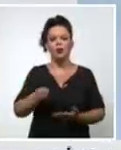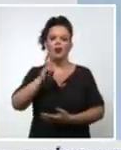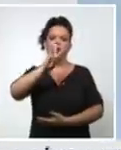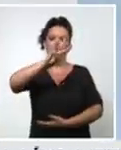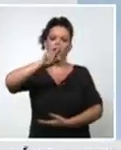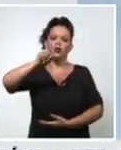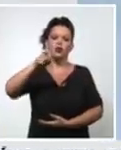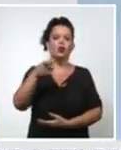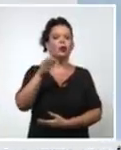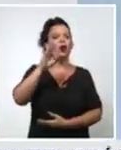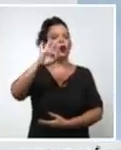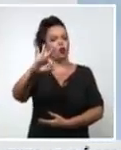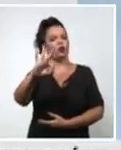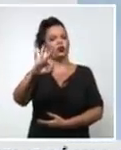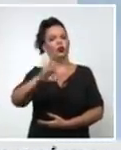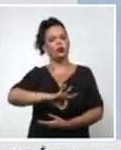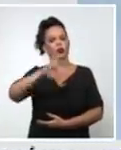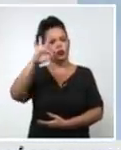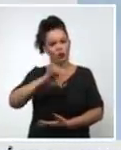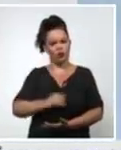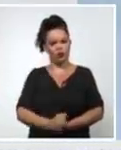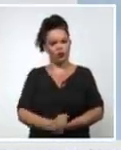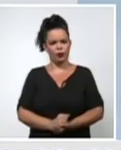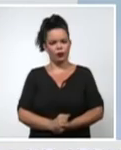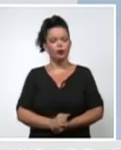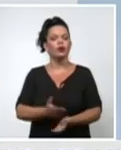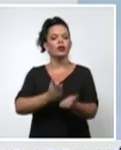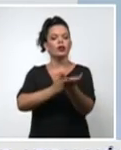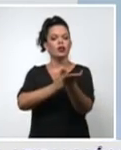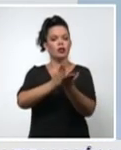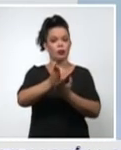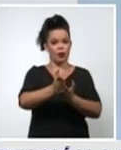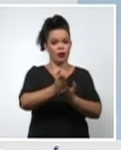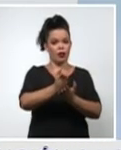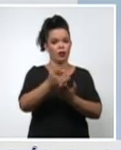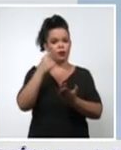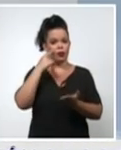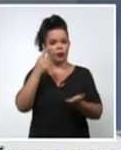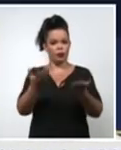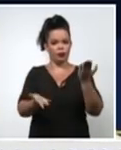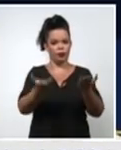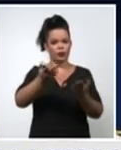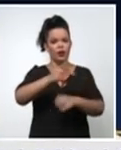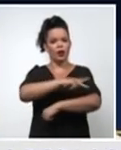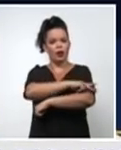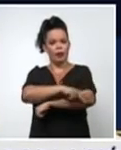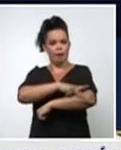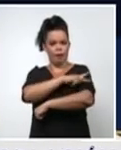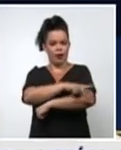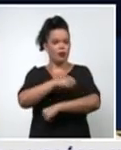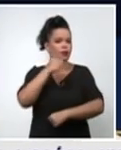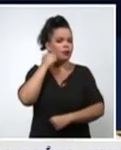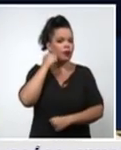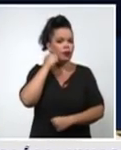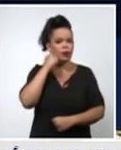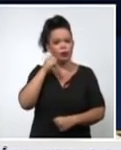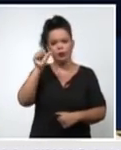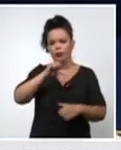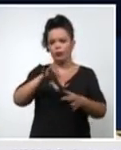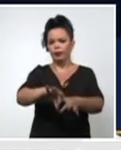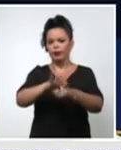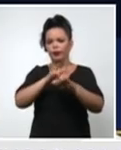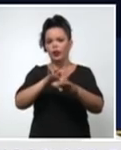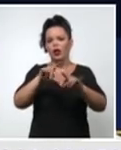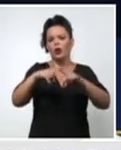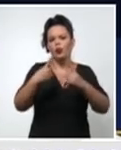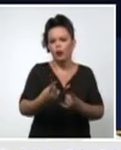3,8%. Se mantienen entre los países con mayor afectación, entre casos confirmados,